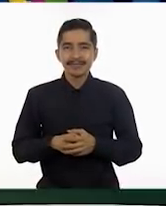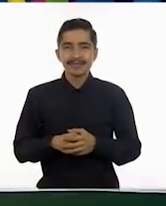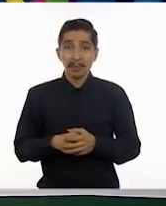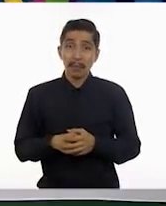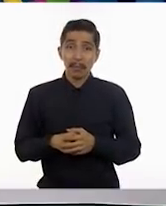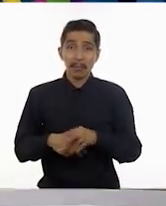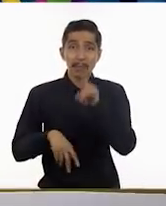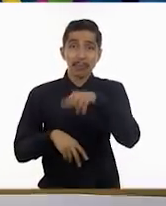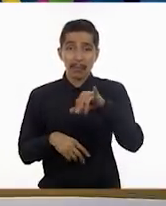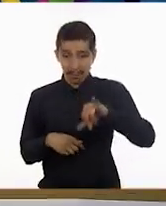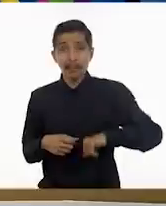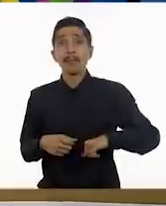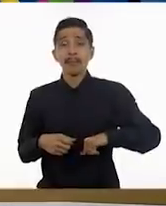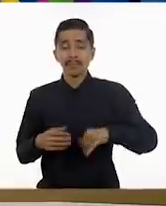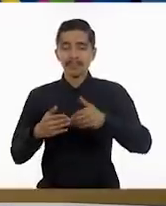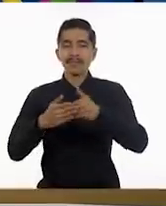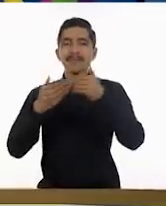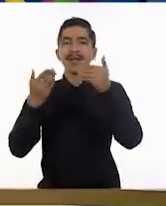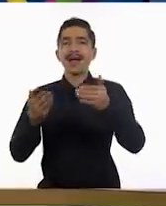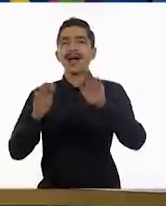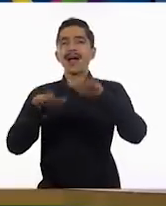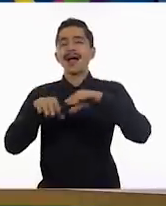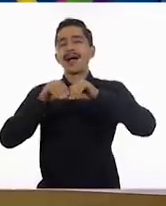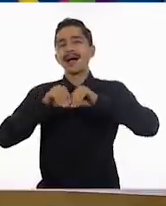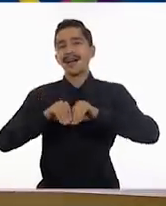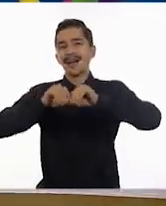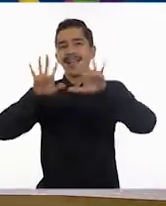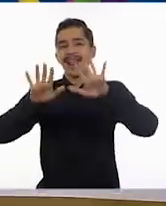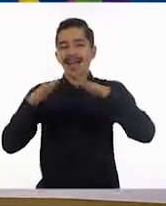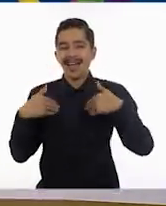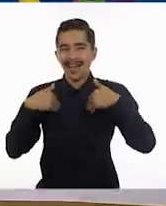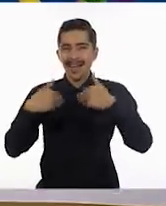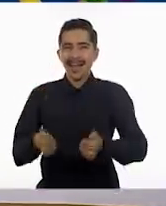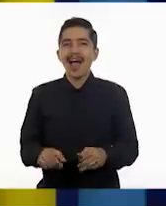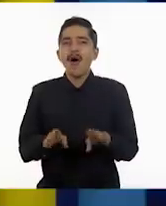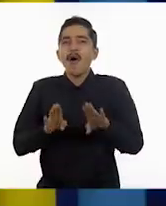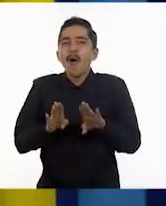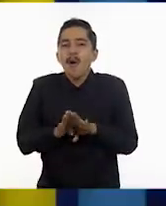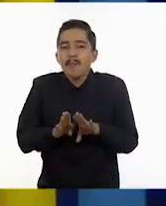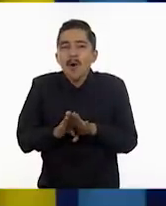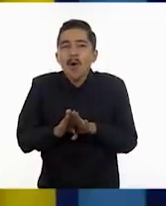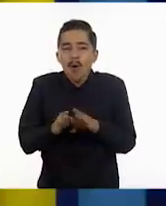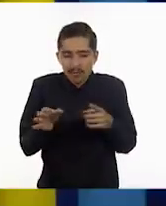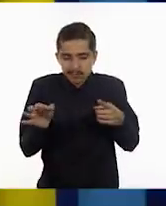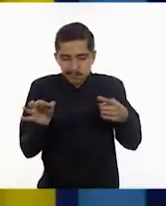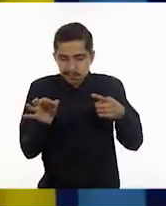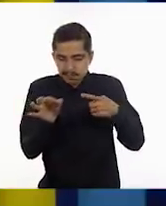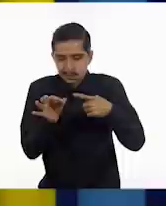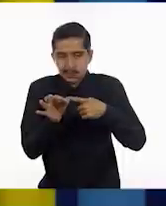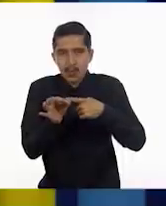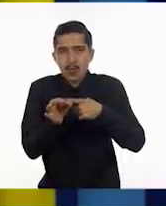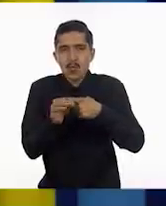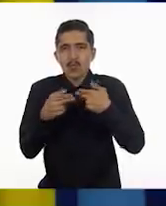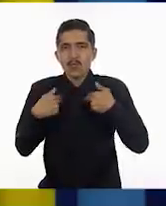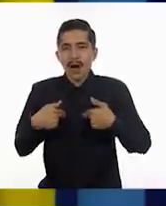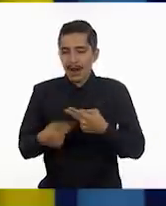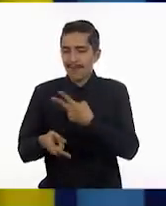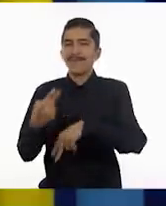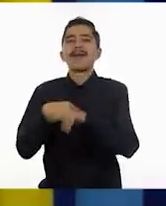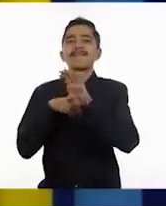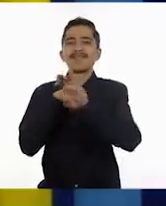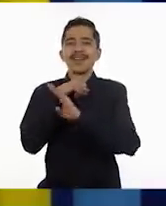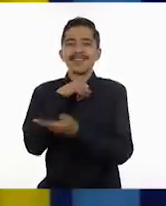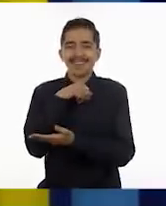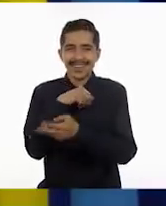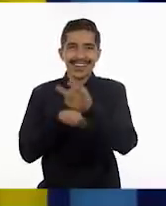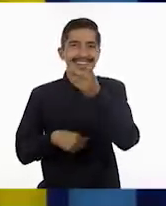Qué interesante. Ahora sí ya me quedó mucho más claro cómo es que se lleva a cabo el proceso de la fecundación humana, que es el proceso que